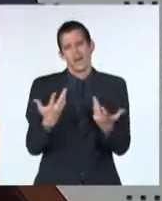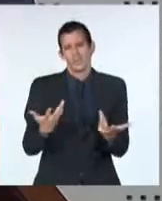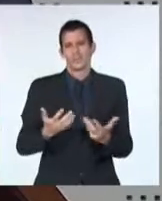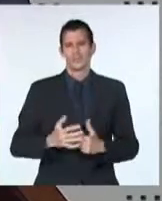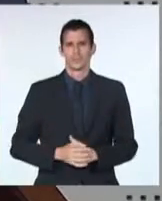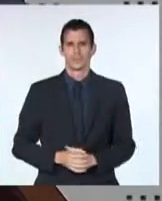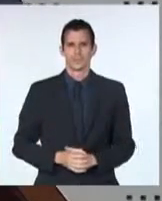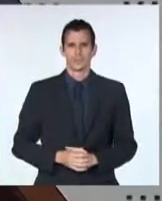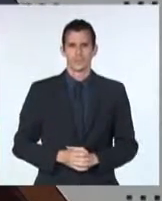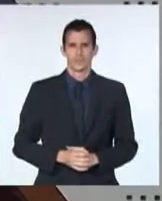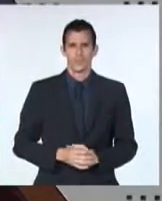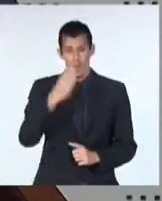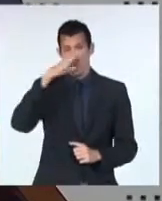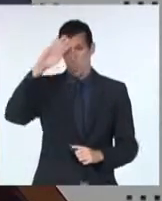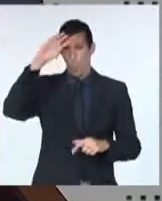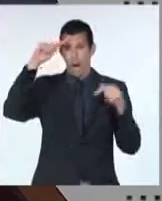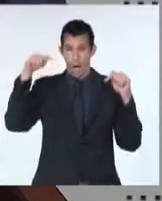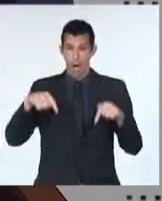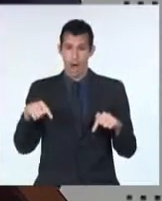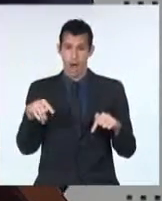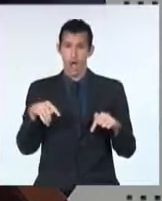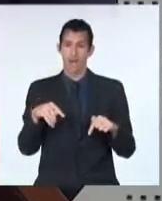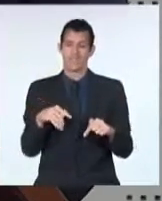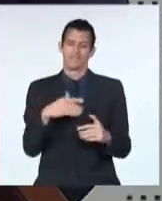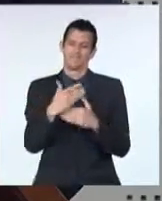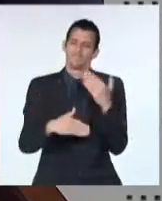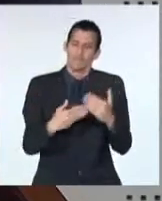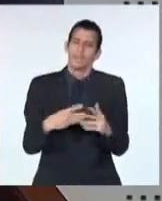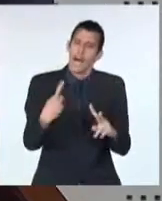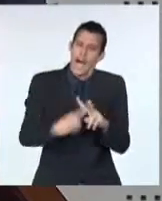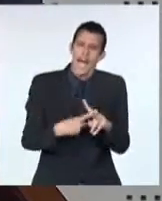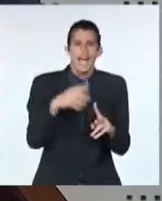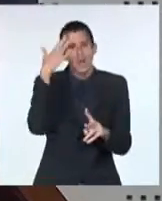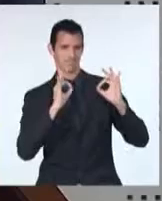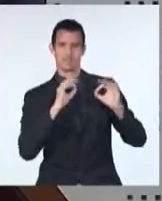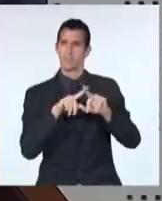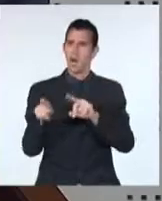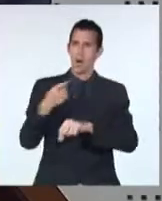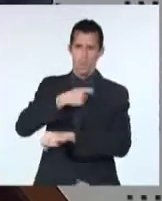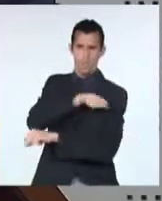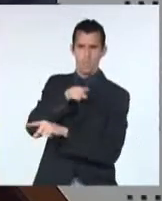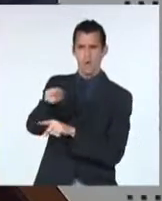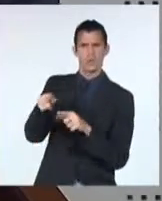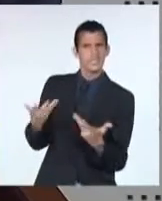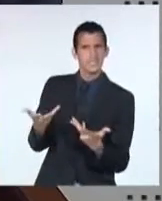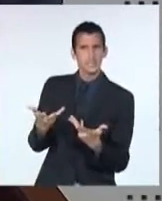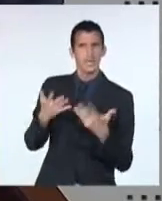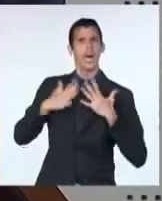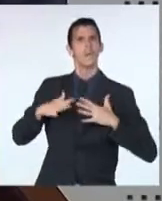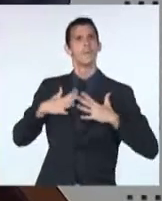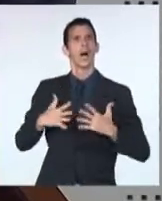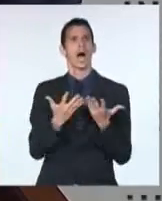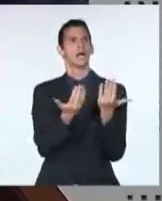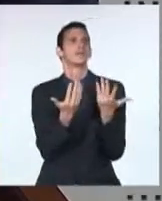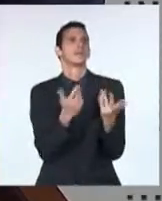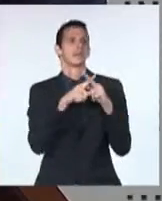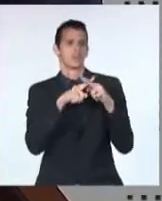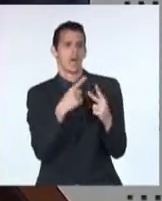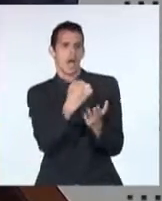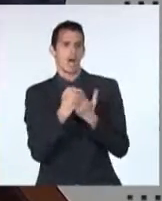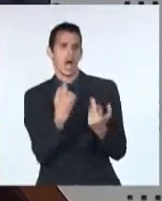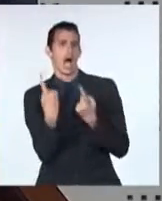se derivan de ese cerco ahora reforzado. Enfrentamos también, por supuesto,